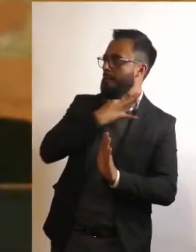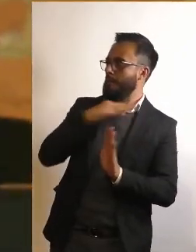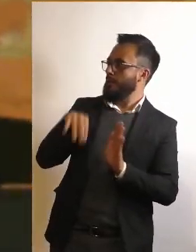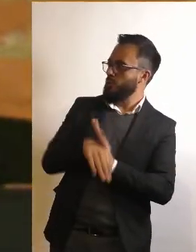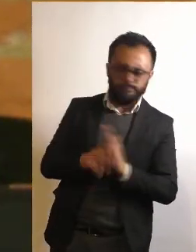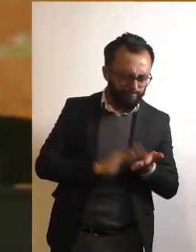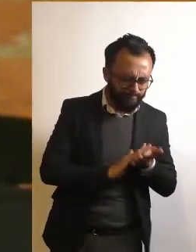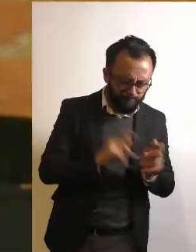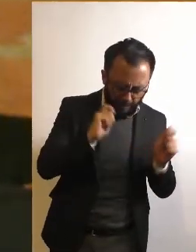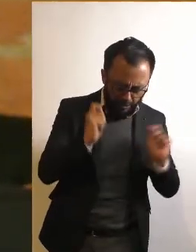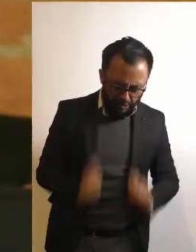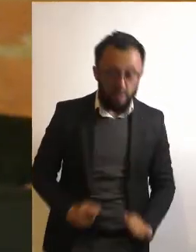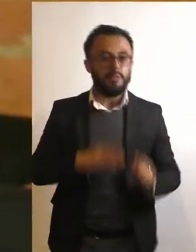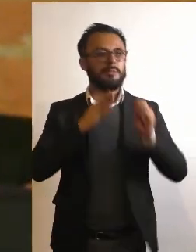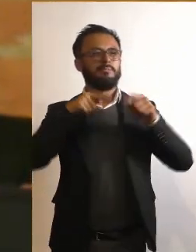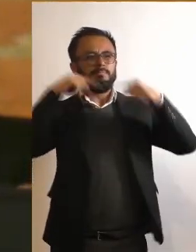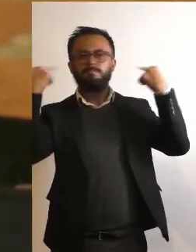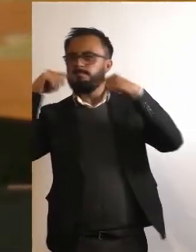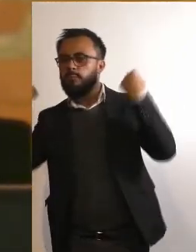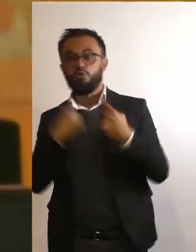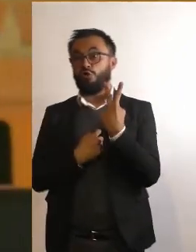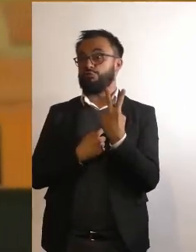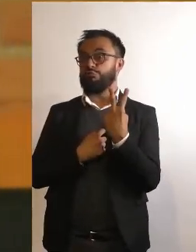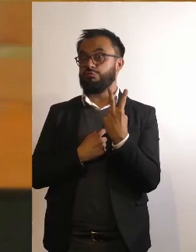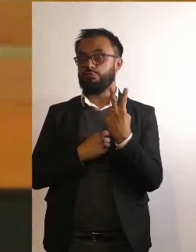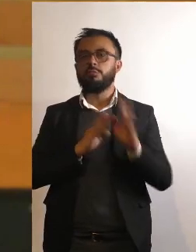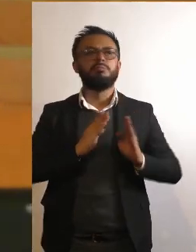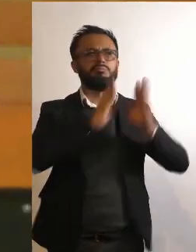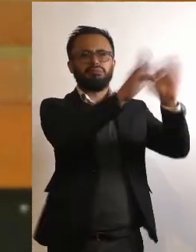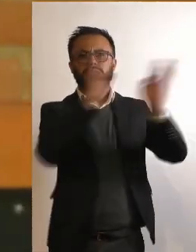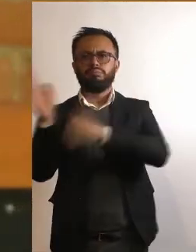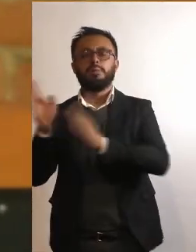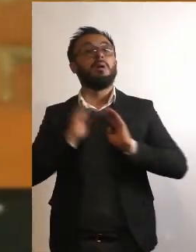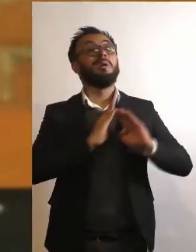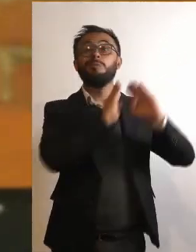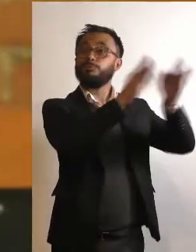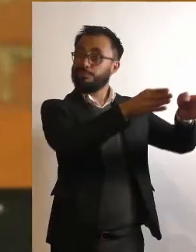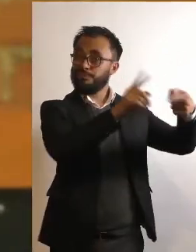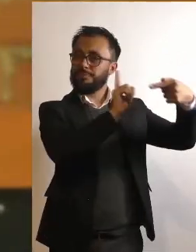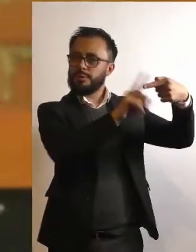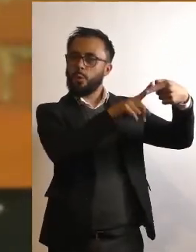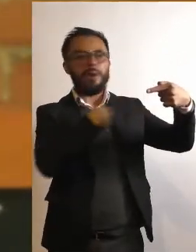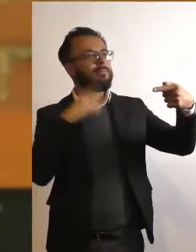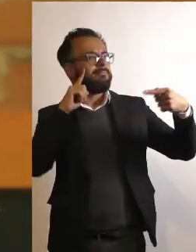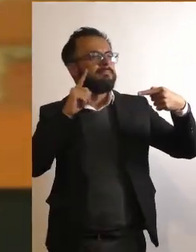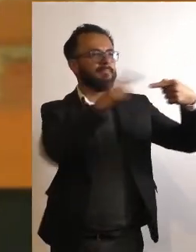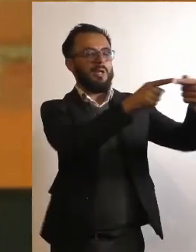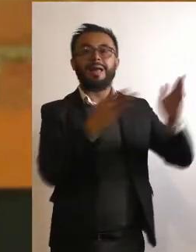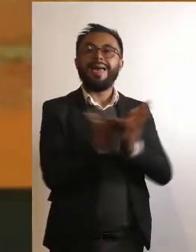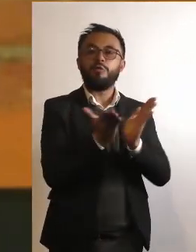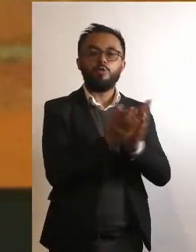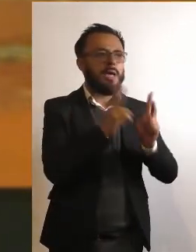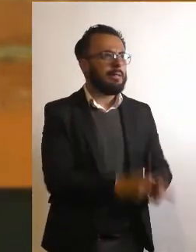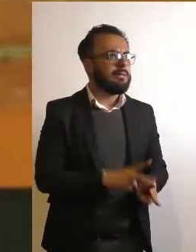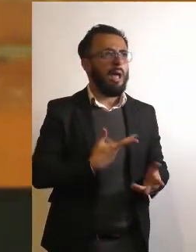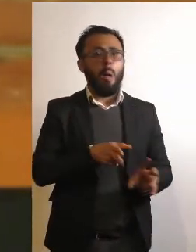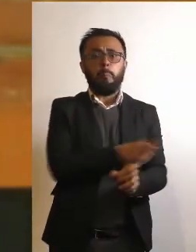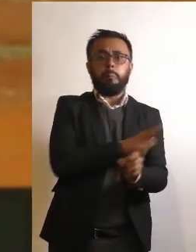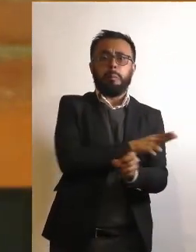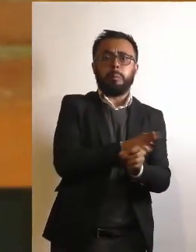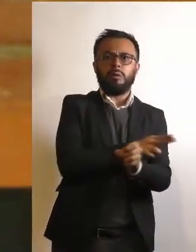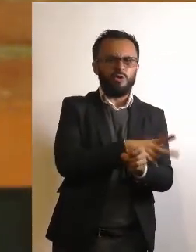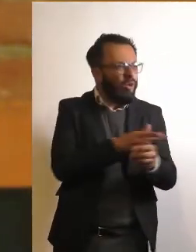Estas dos grandes metas eran sostener la población estudiantil y sostener el gasto en talento humano. Estas dos